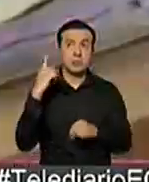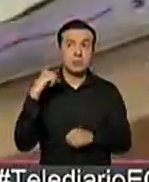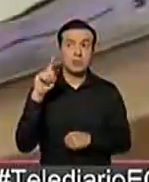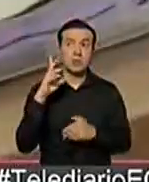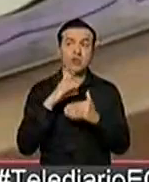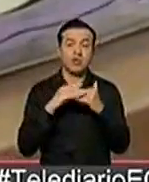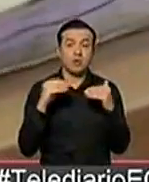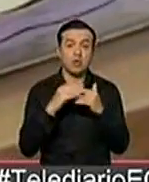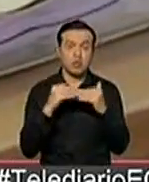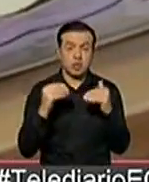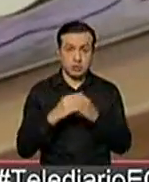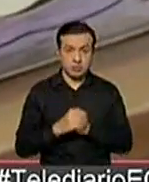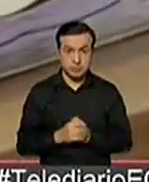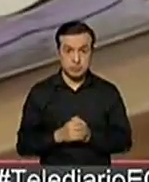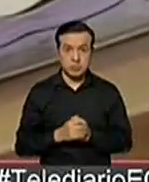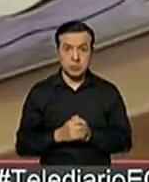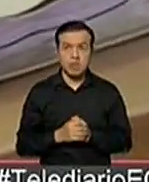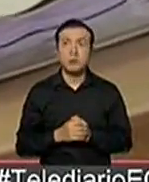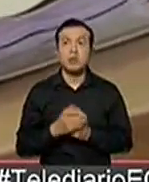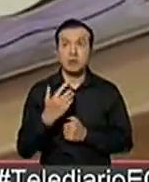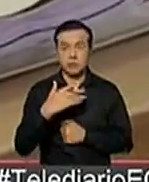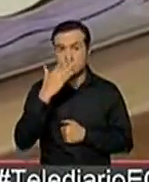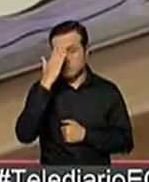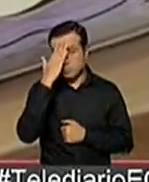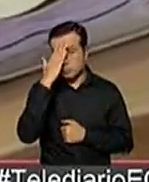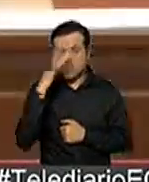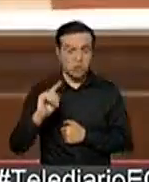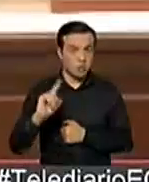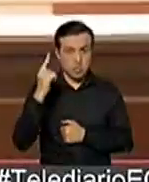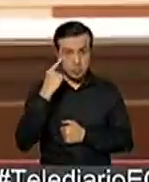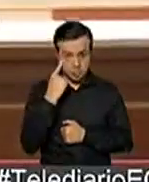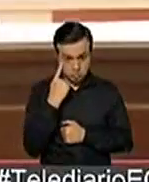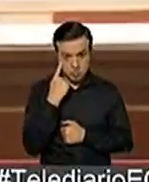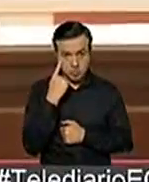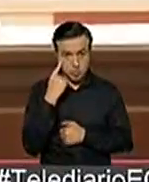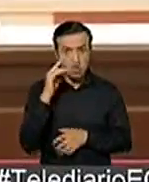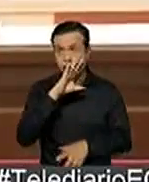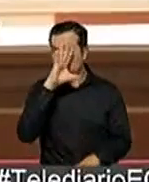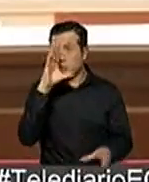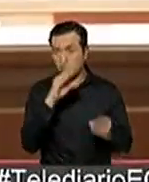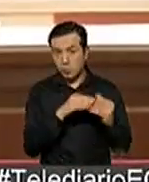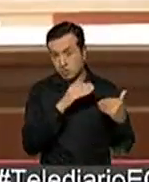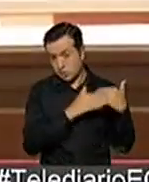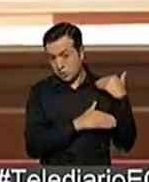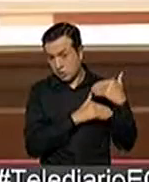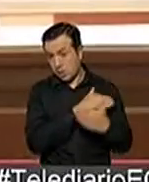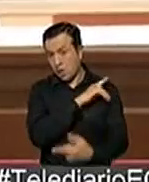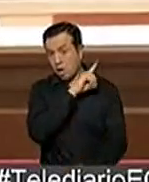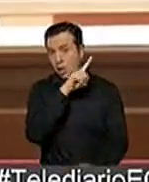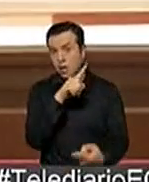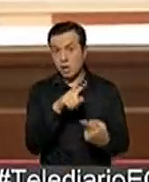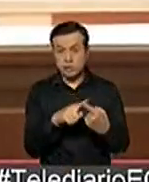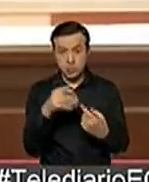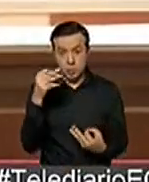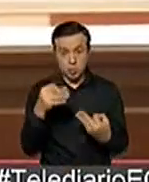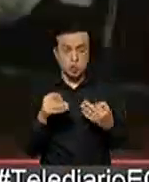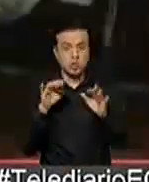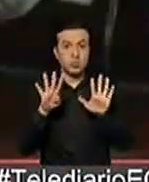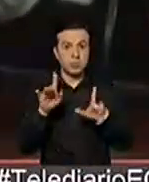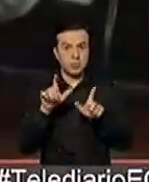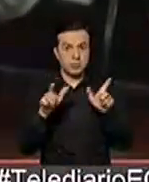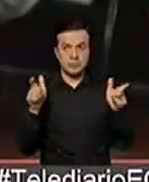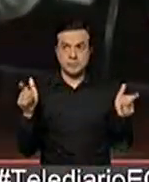$1.7 millones. Al tratarse de procedimiento directo en una sola audiencia, se resolverán todas las etapas hasta el juzgamiento de los 9